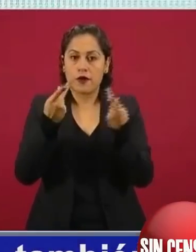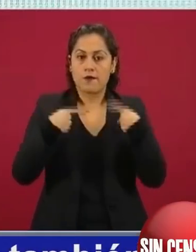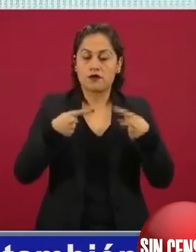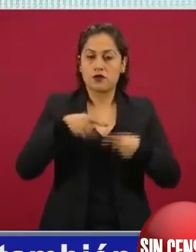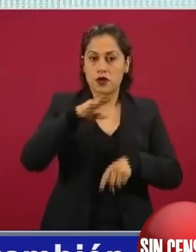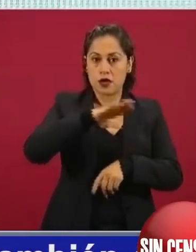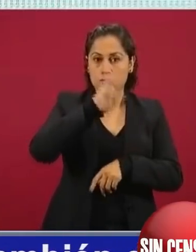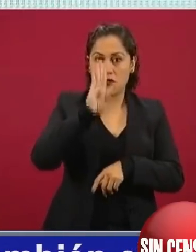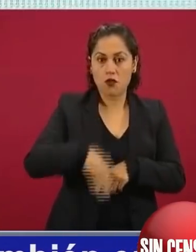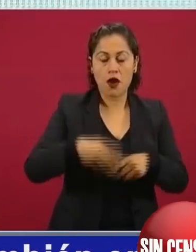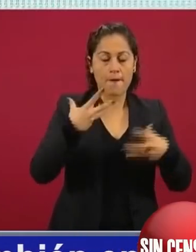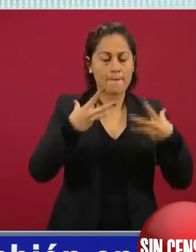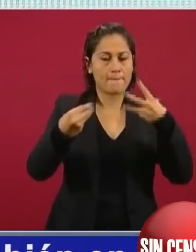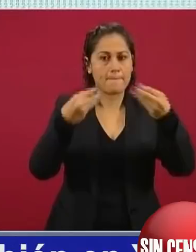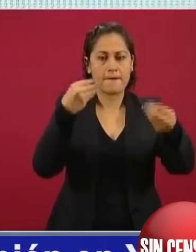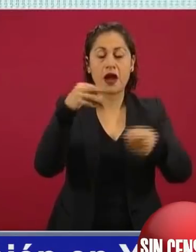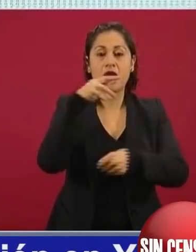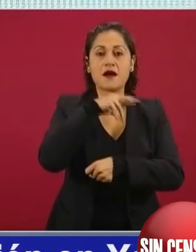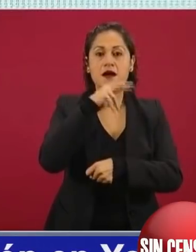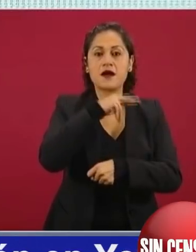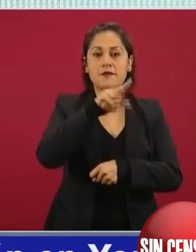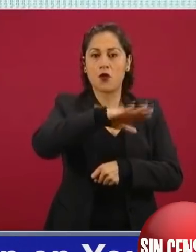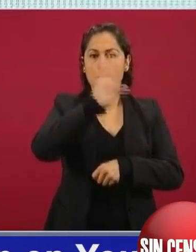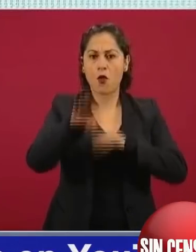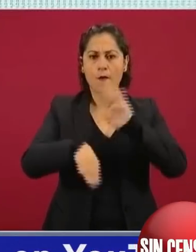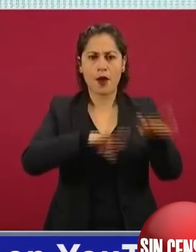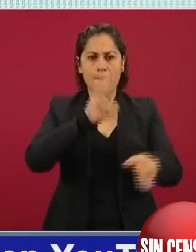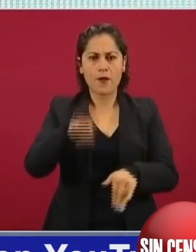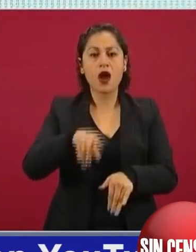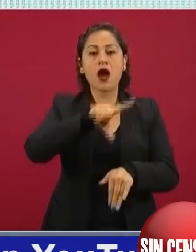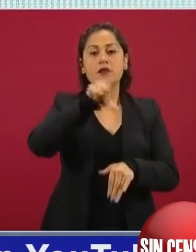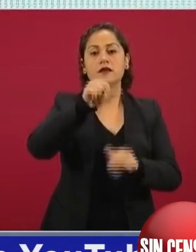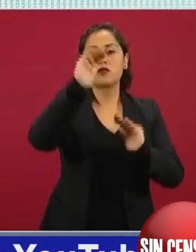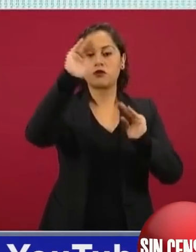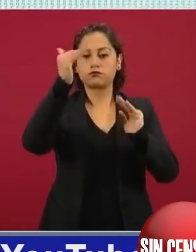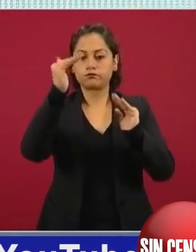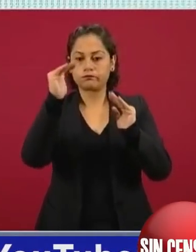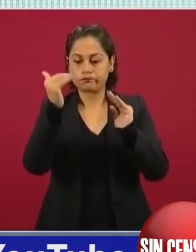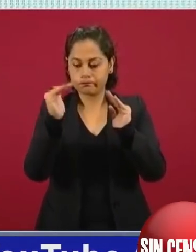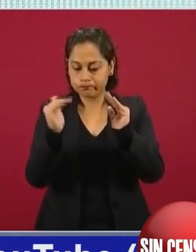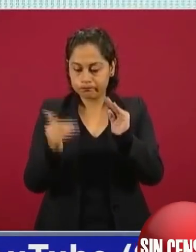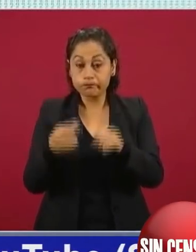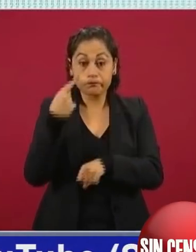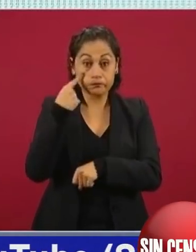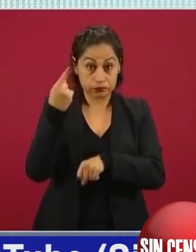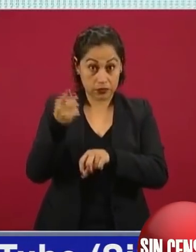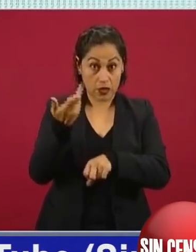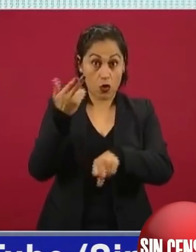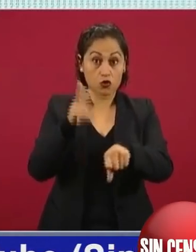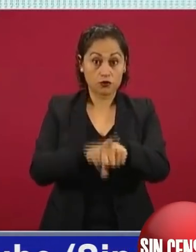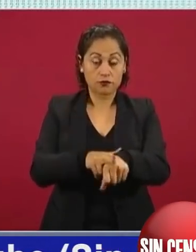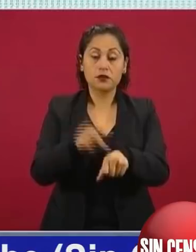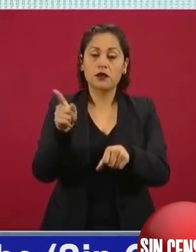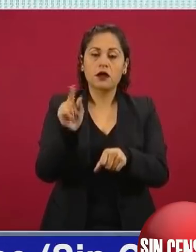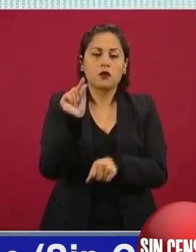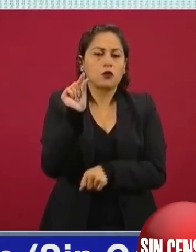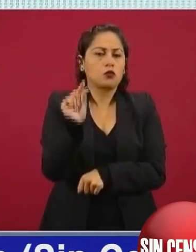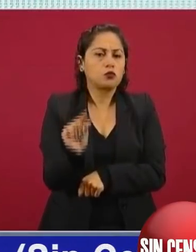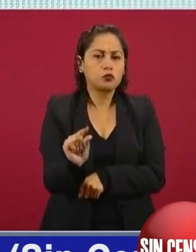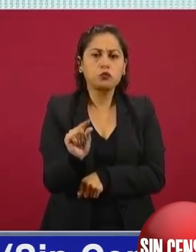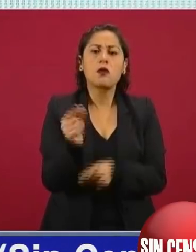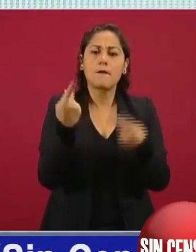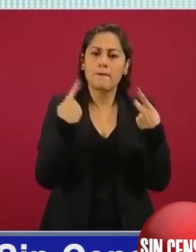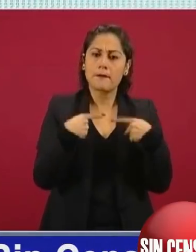ya prácticamente en desocupación. Vean los porcentajes de camas con ventilador y camas generales, son mínimos aquellos que se